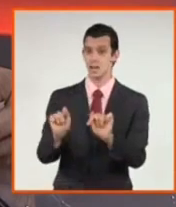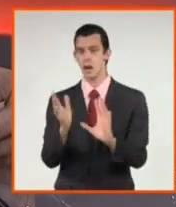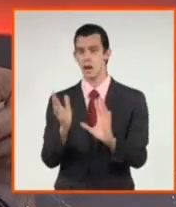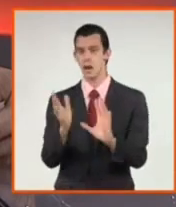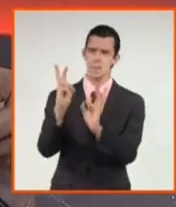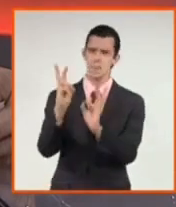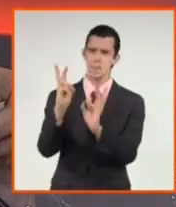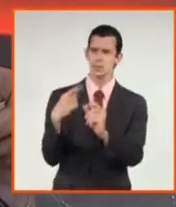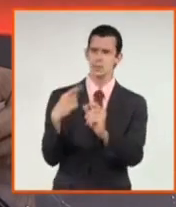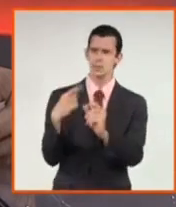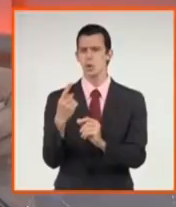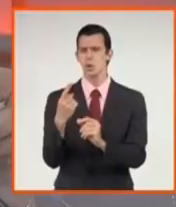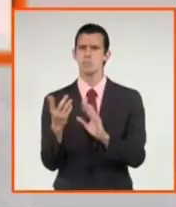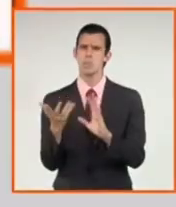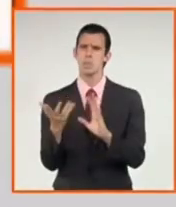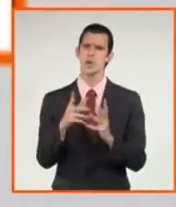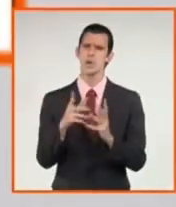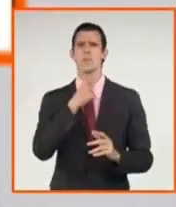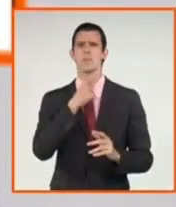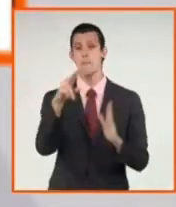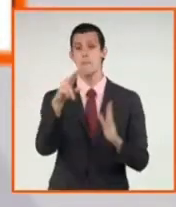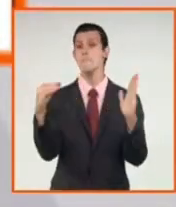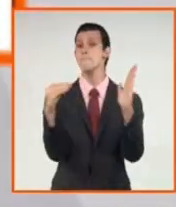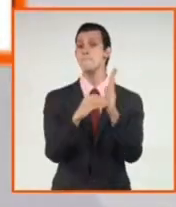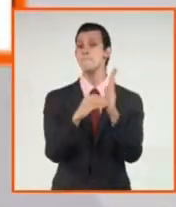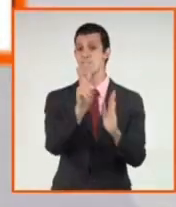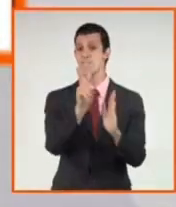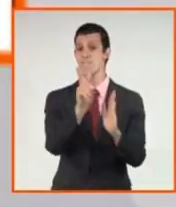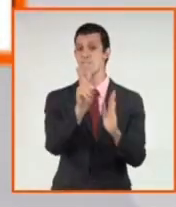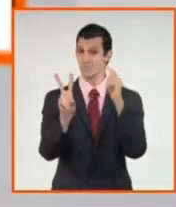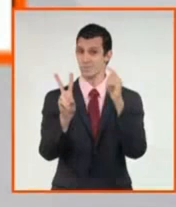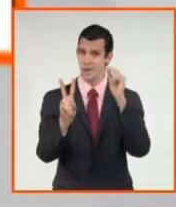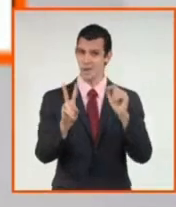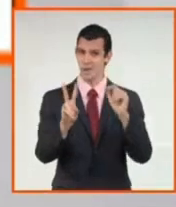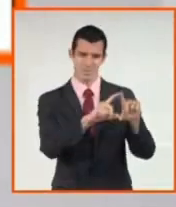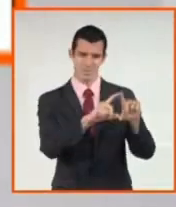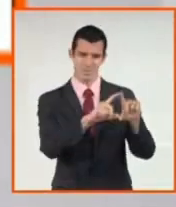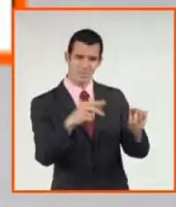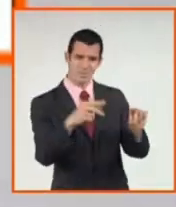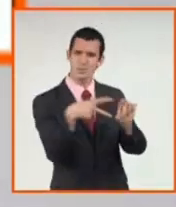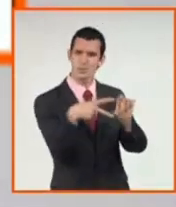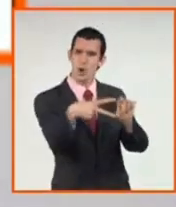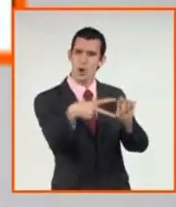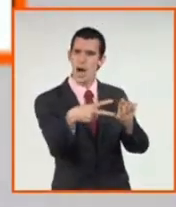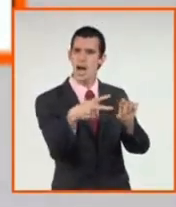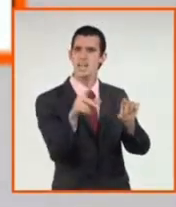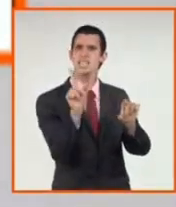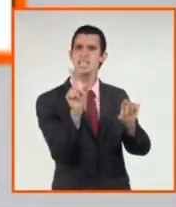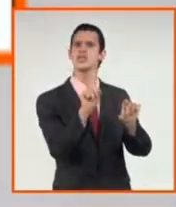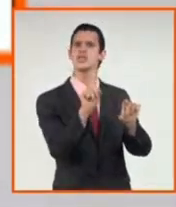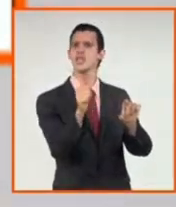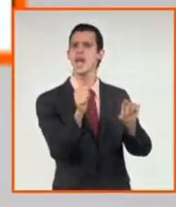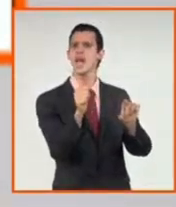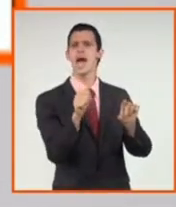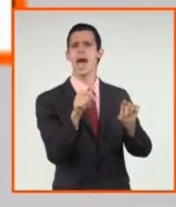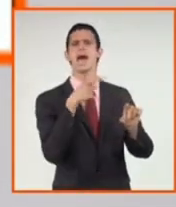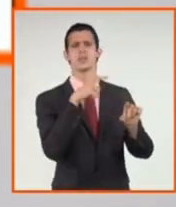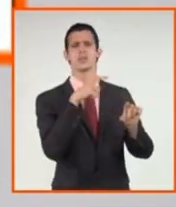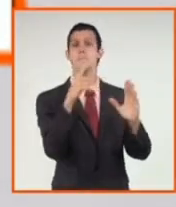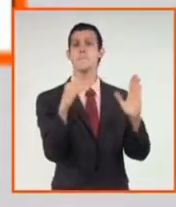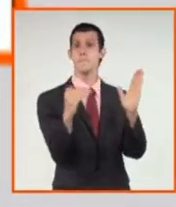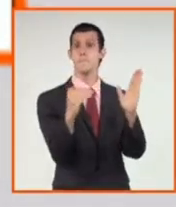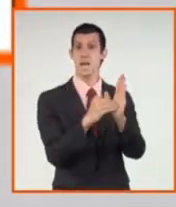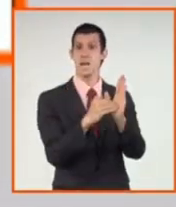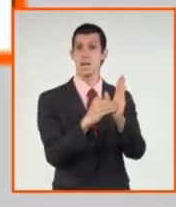de que un kilo agua vale 1500 usb quiere decir que si usted contrata 500 huevos 0,5 kilo watt